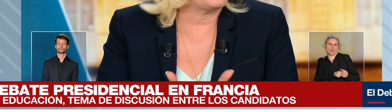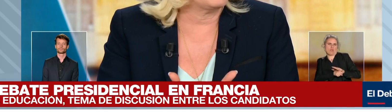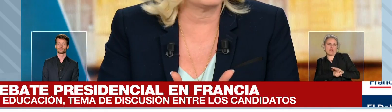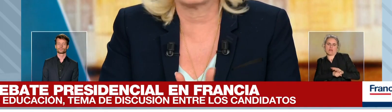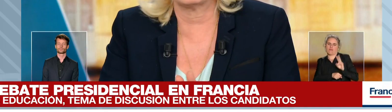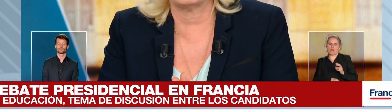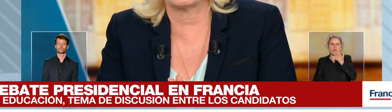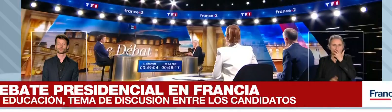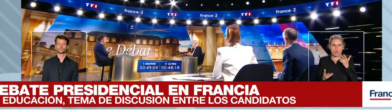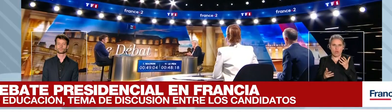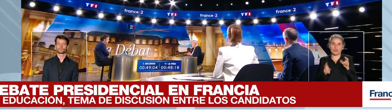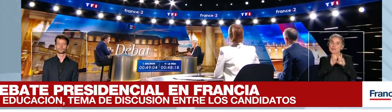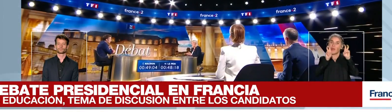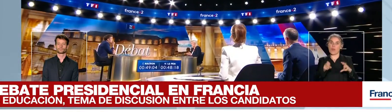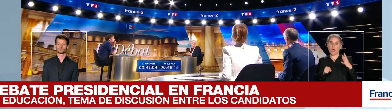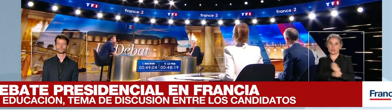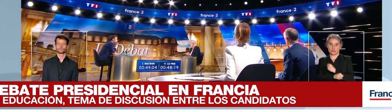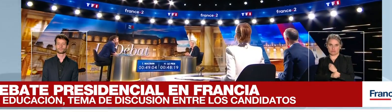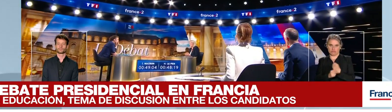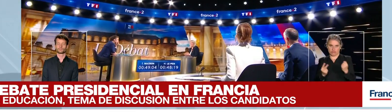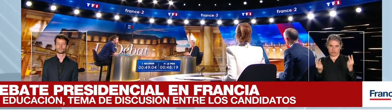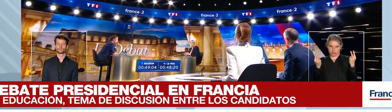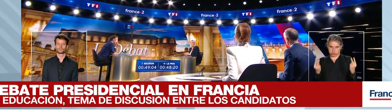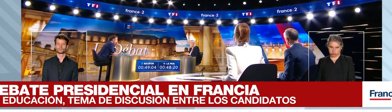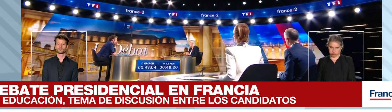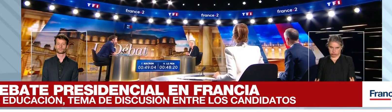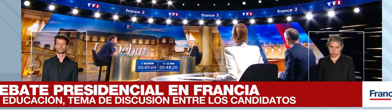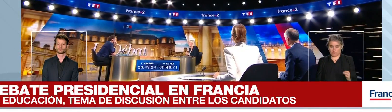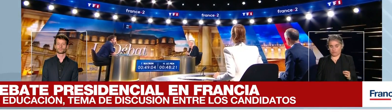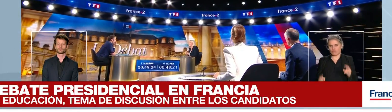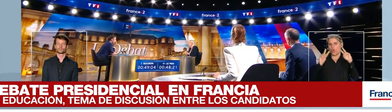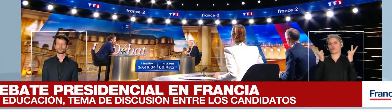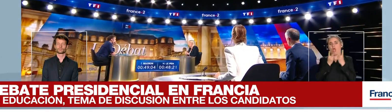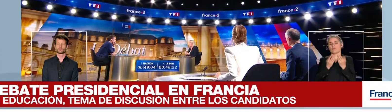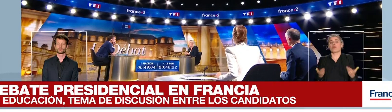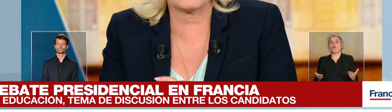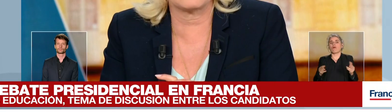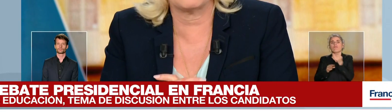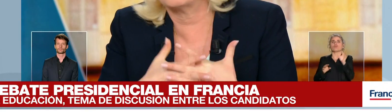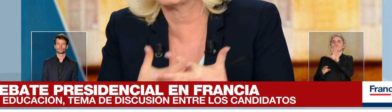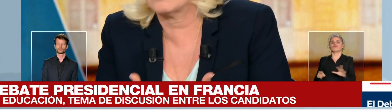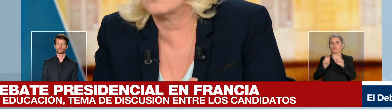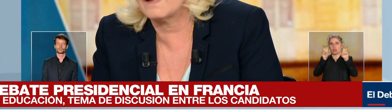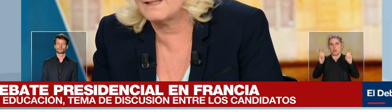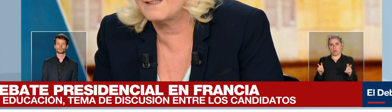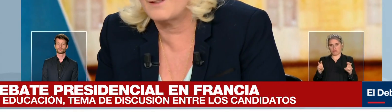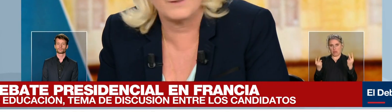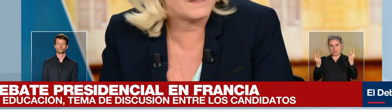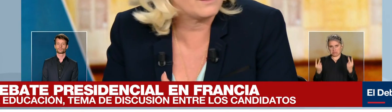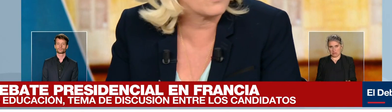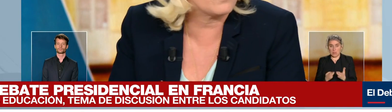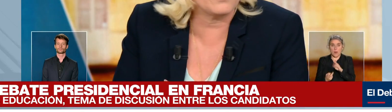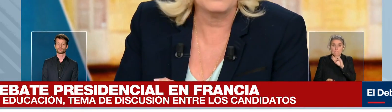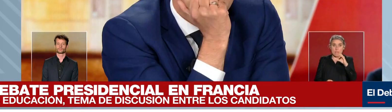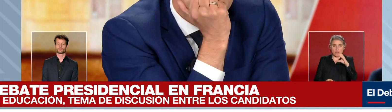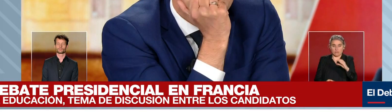crisis también fue terrible que recibieron diplomas que habían perdido validez, habían perdido valor. Los diplomas ya no cuentan tanto.